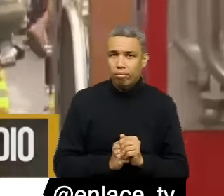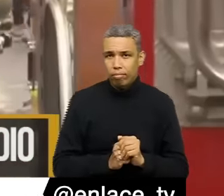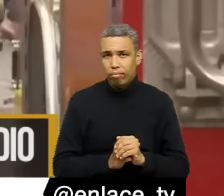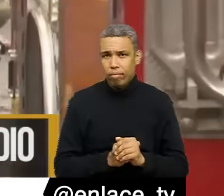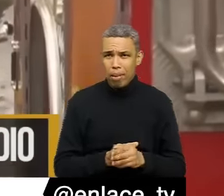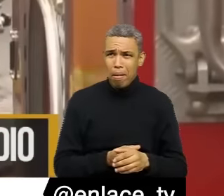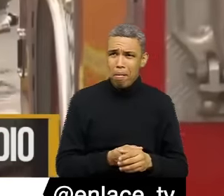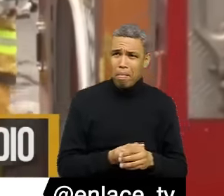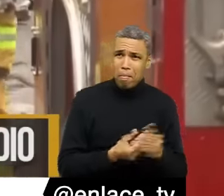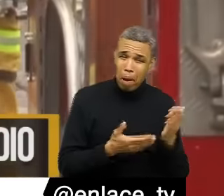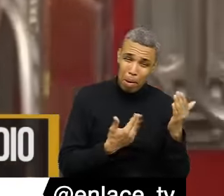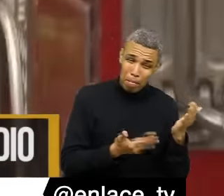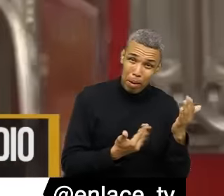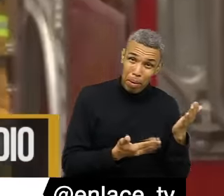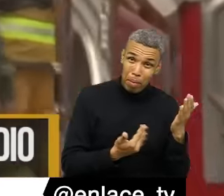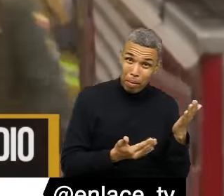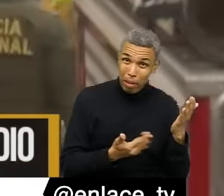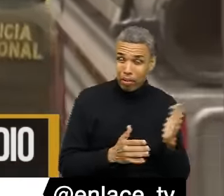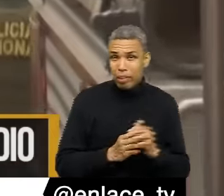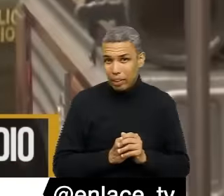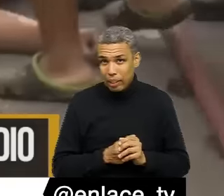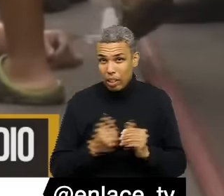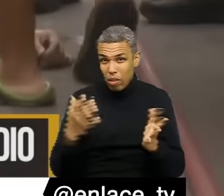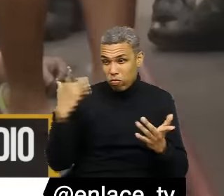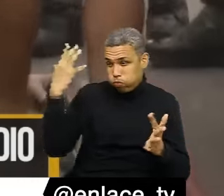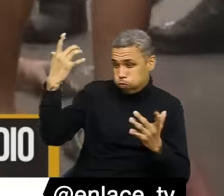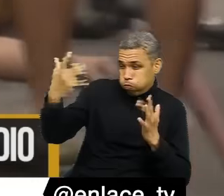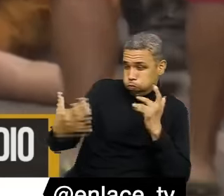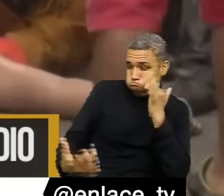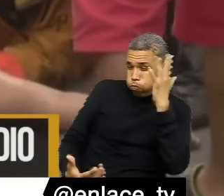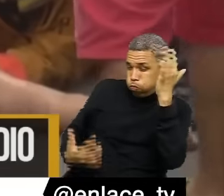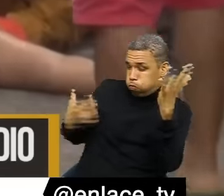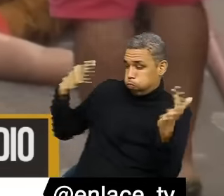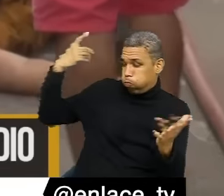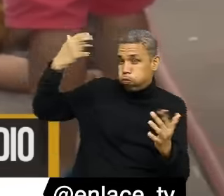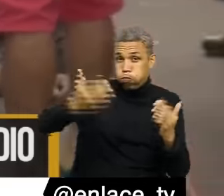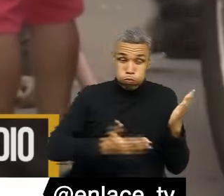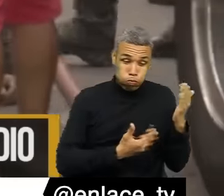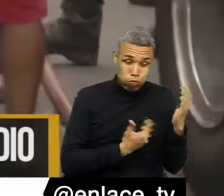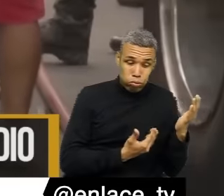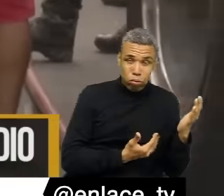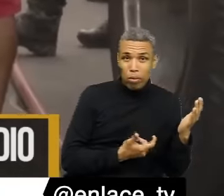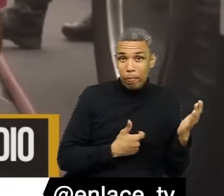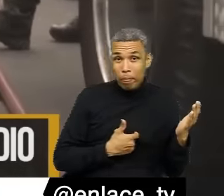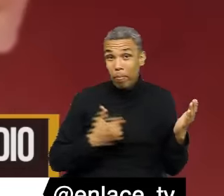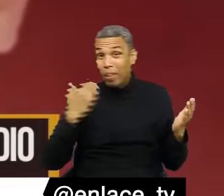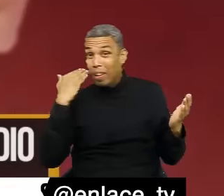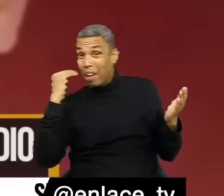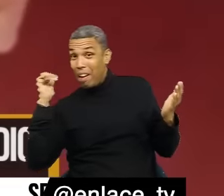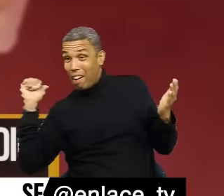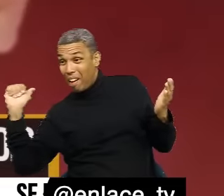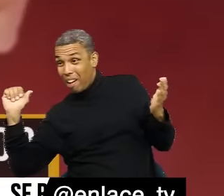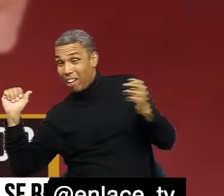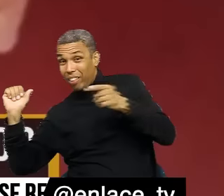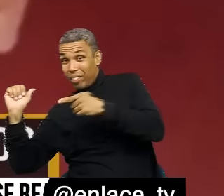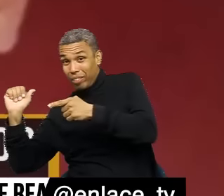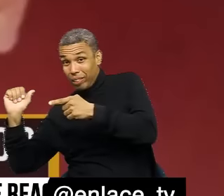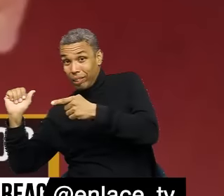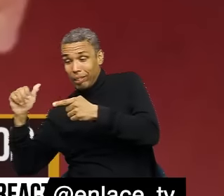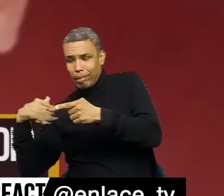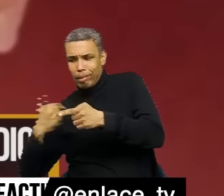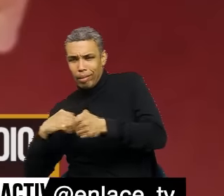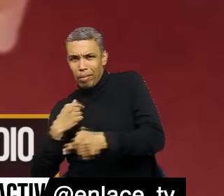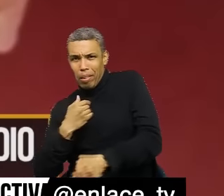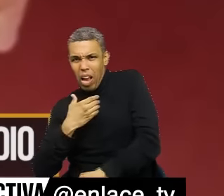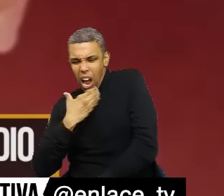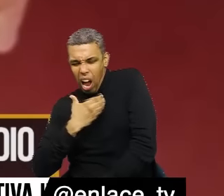creemos en compañía de su señora madre que... Y desafortunadamente la noticia que enluta el día de hoy, el fallecimiento